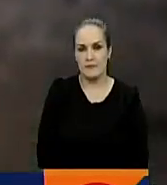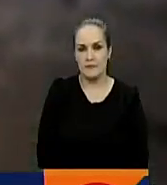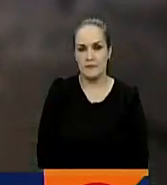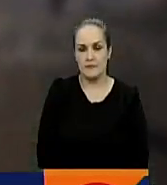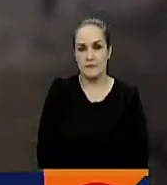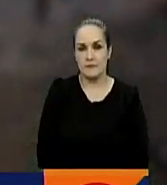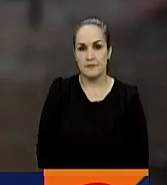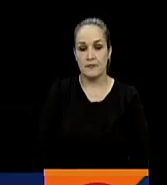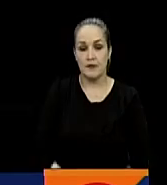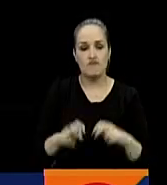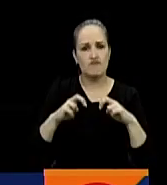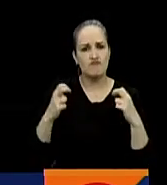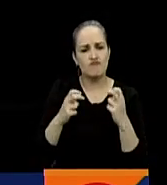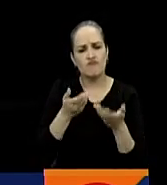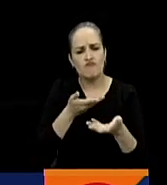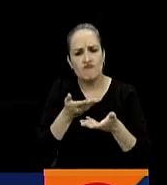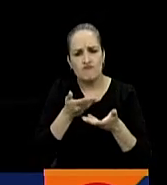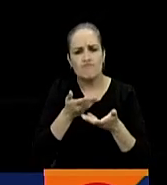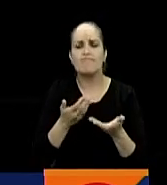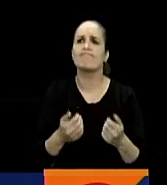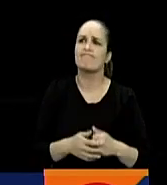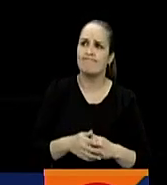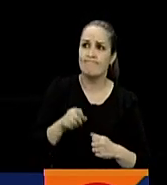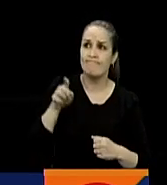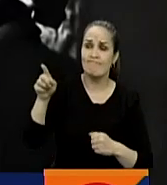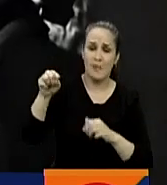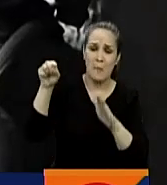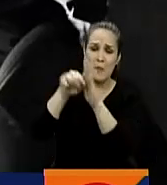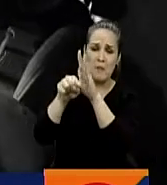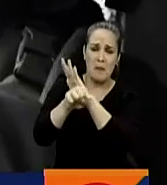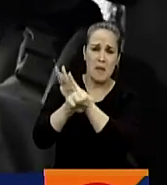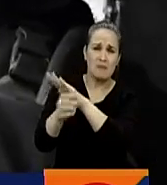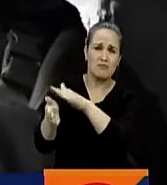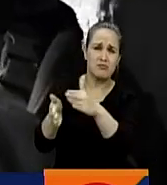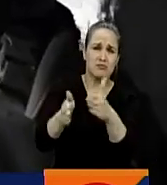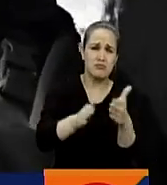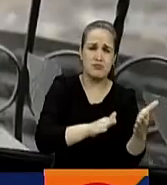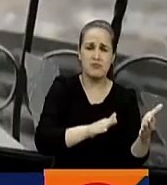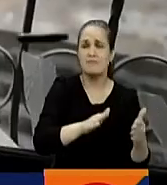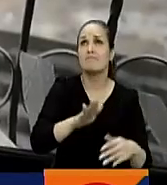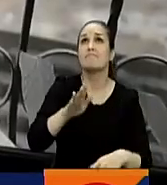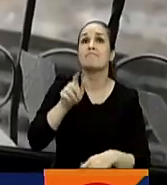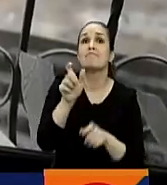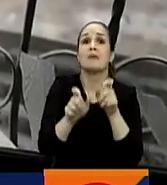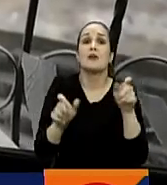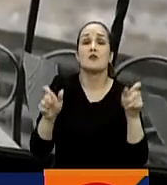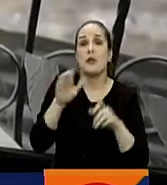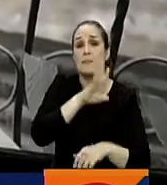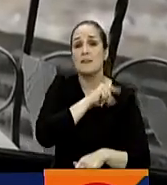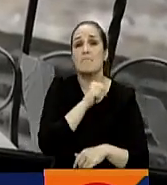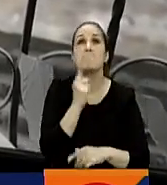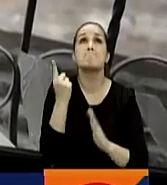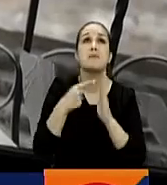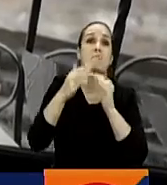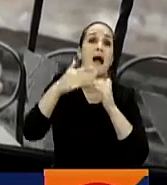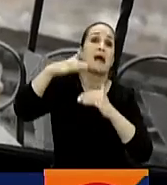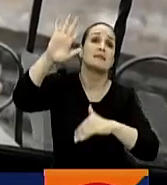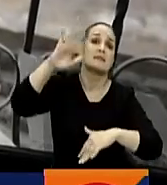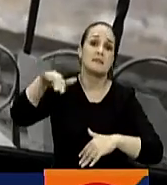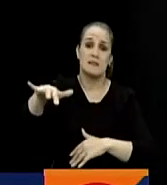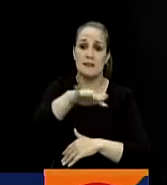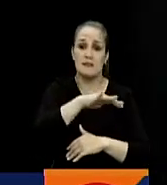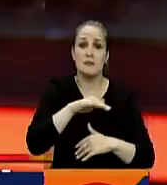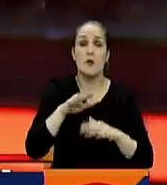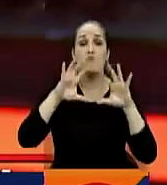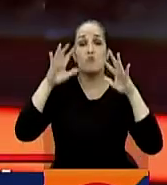Los panelistas cuestionaron las continuas masacres de cientos de miles de palestinos a manos de las Fuerzas Armadas israelíes ante la mirada